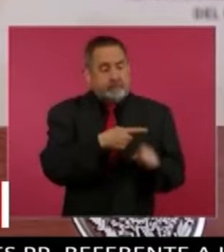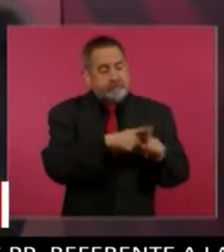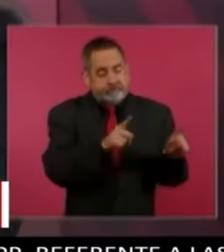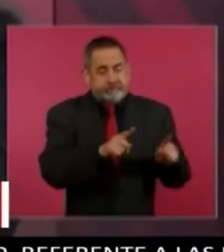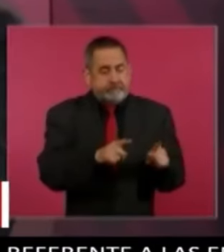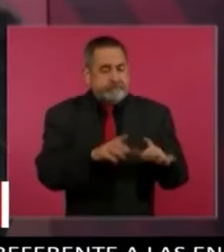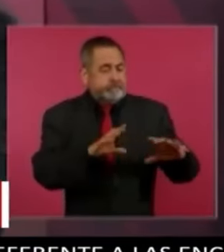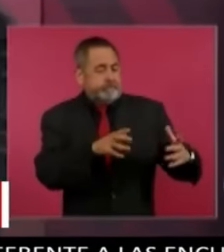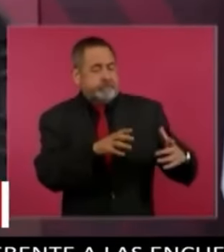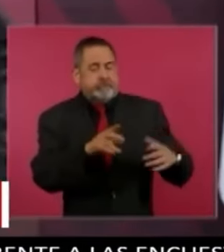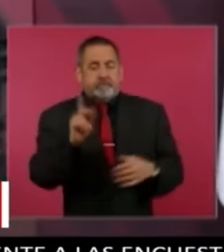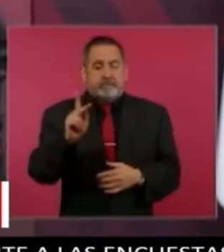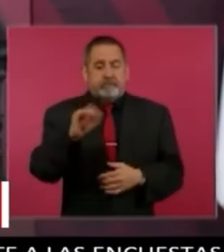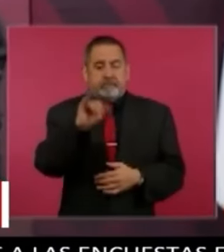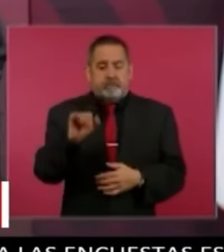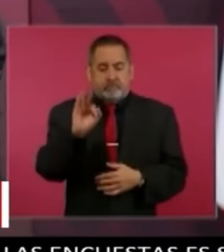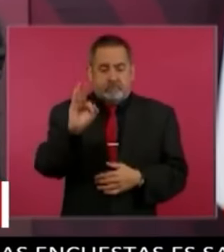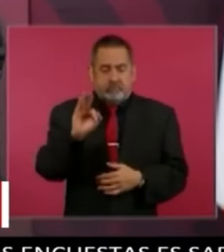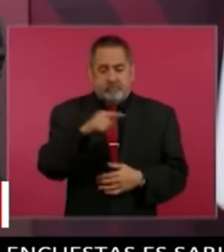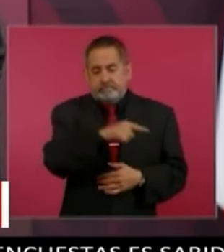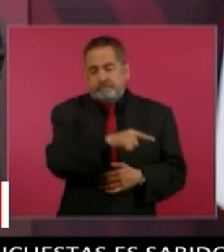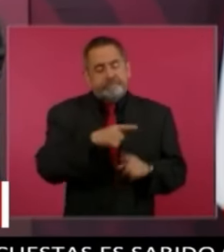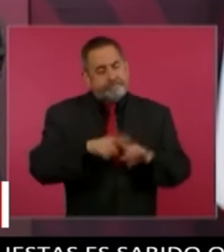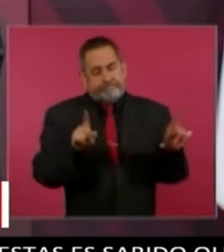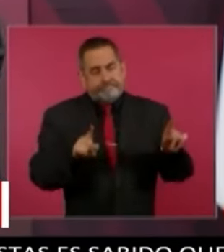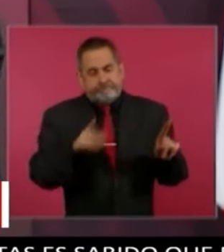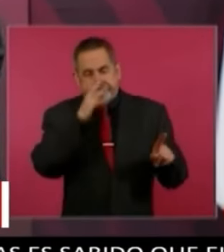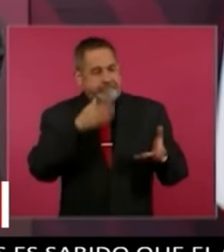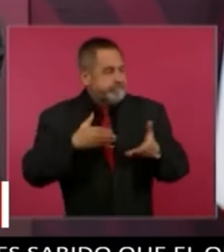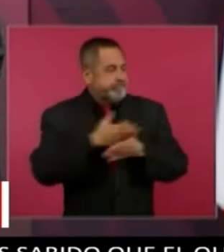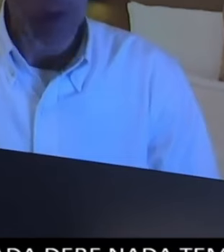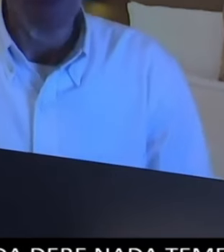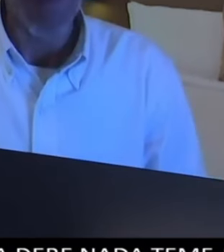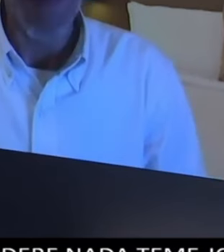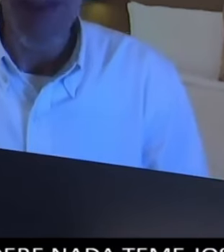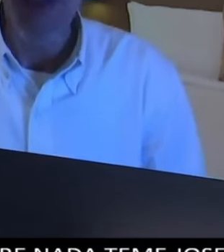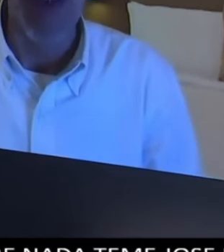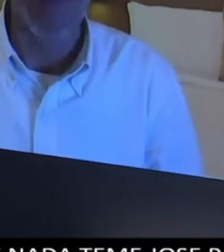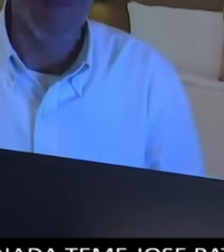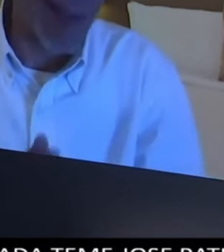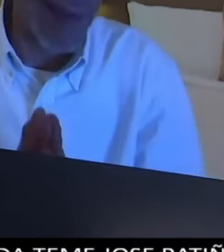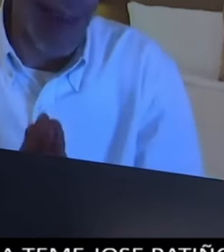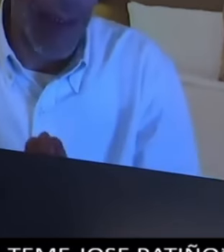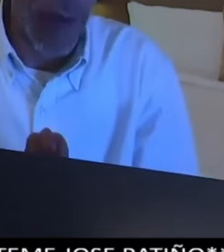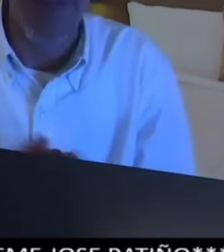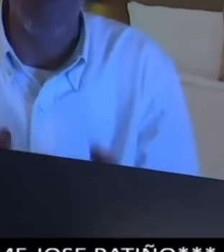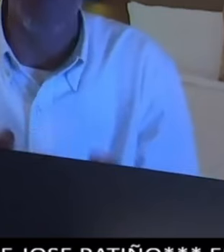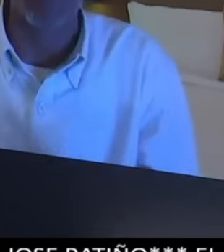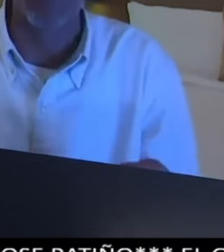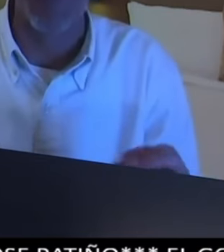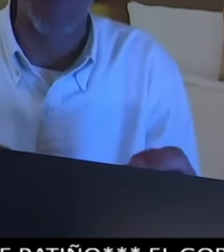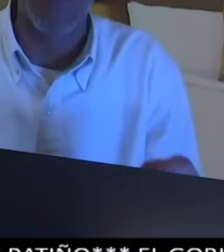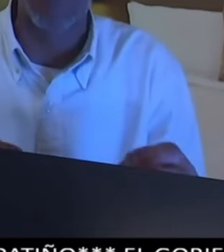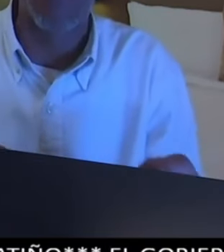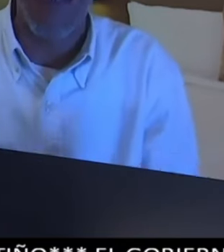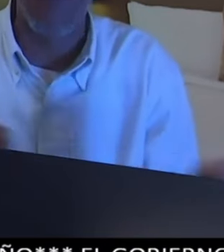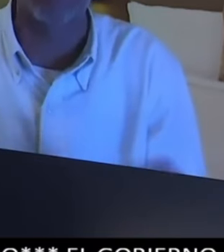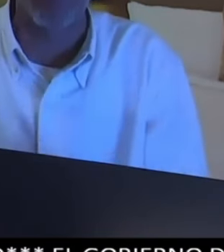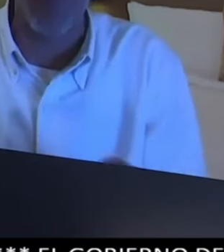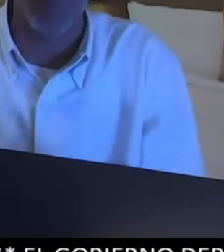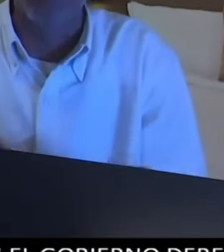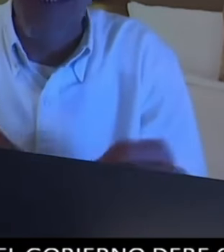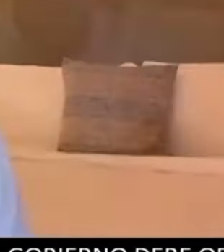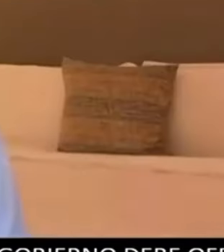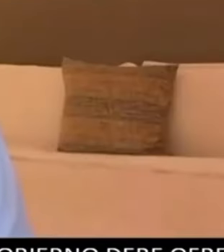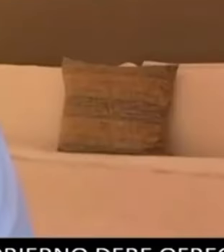sociales a los más necesitados están asegurados. Pepe, y de hecho estás haciendo el señalamiento del que se ha